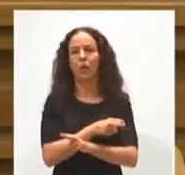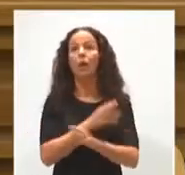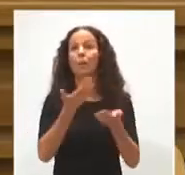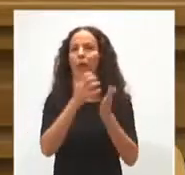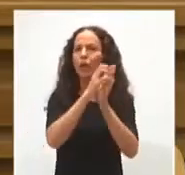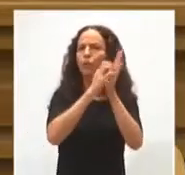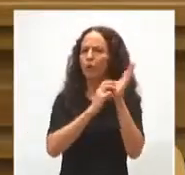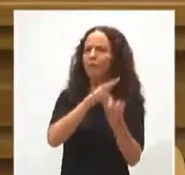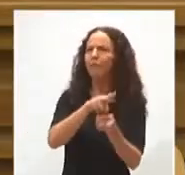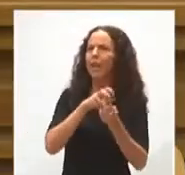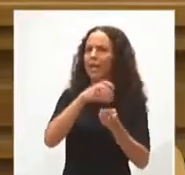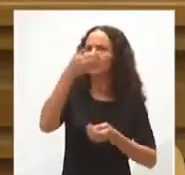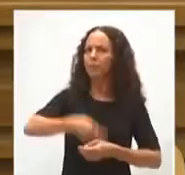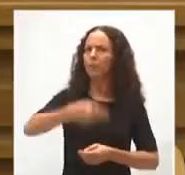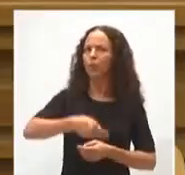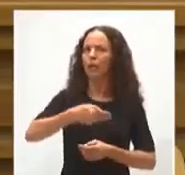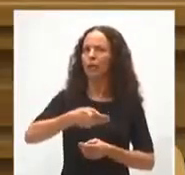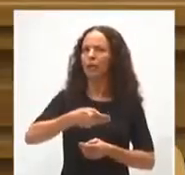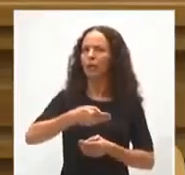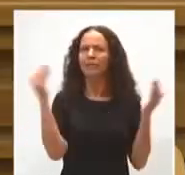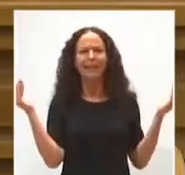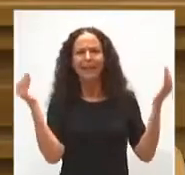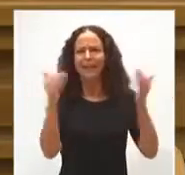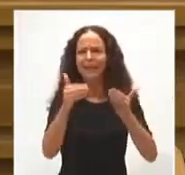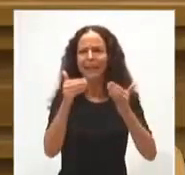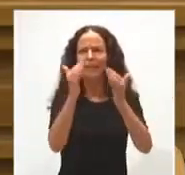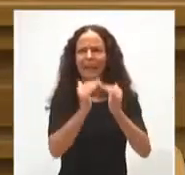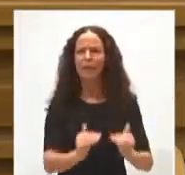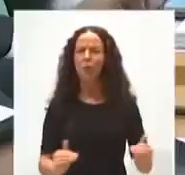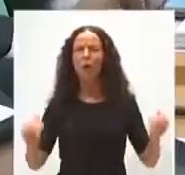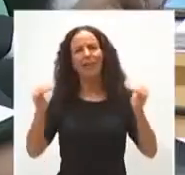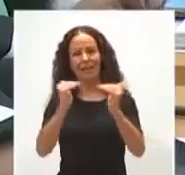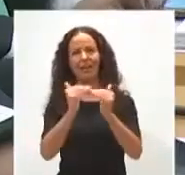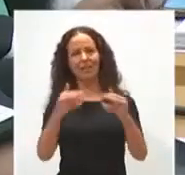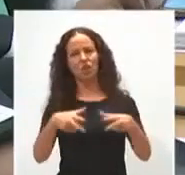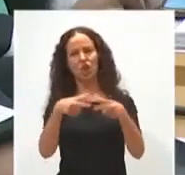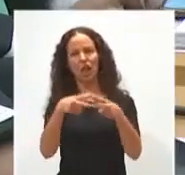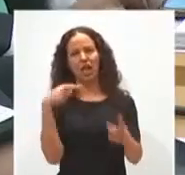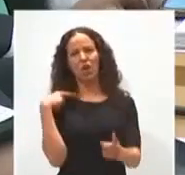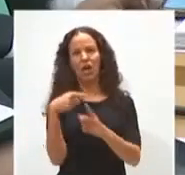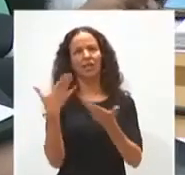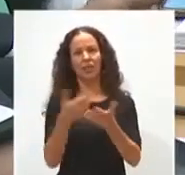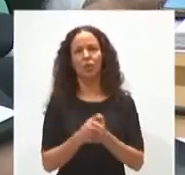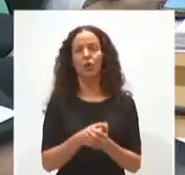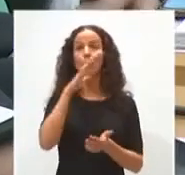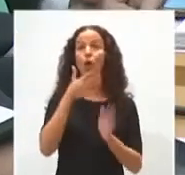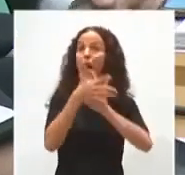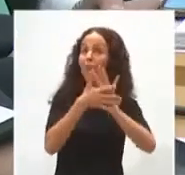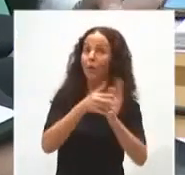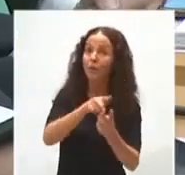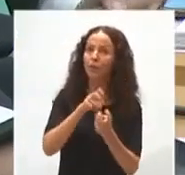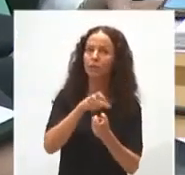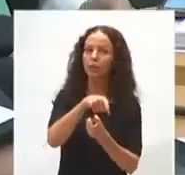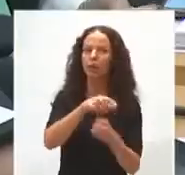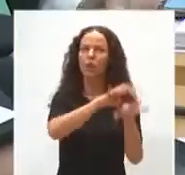importantes dirigidas además a la igualación desde el punto vista social cuando se habla de impuestos en realidad se hace una